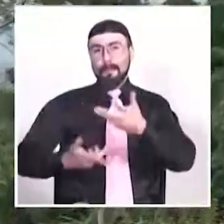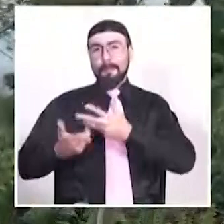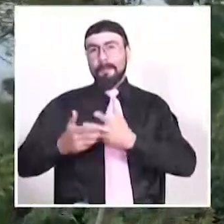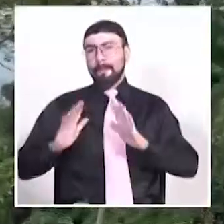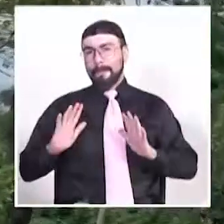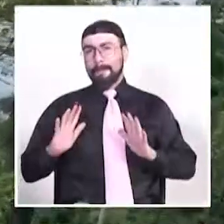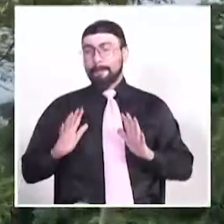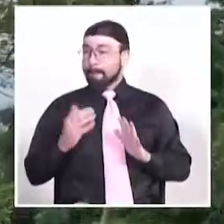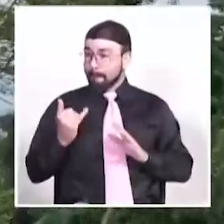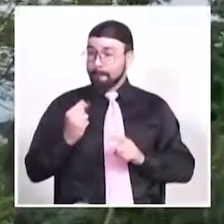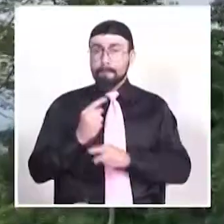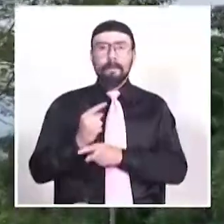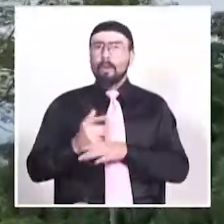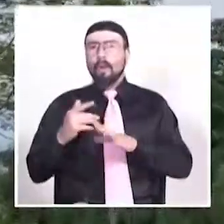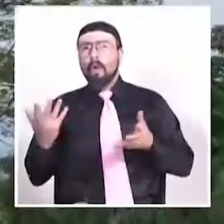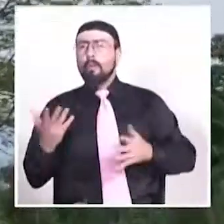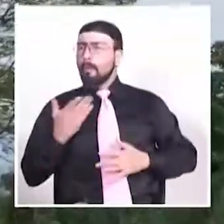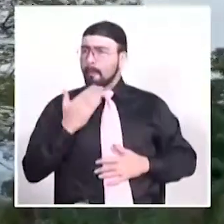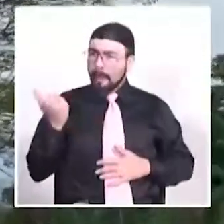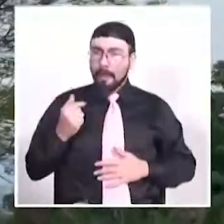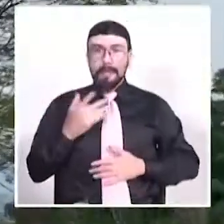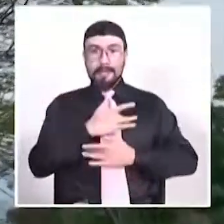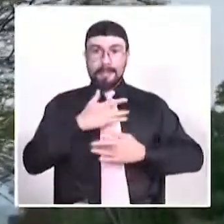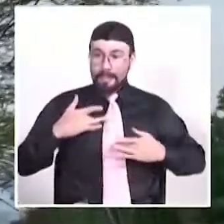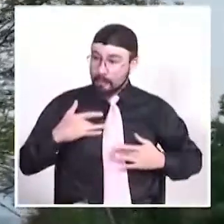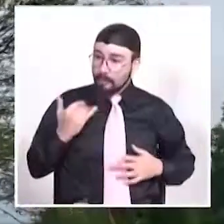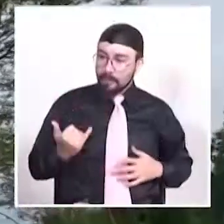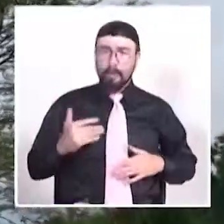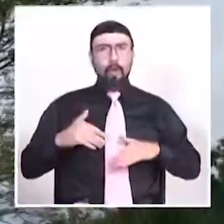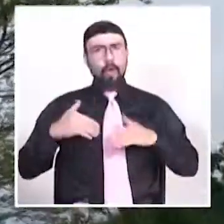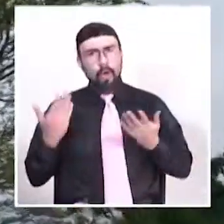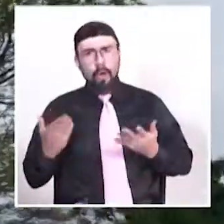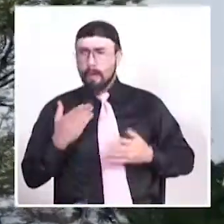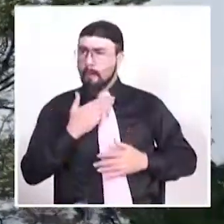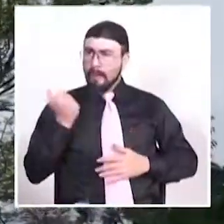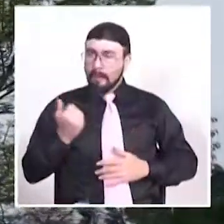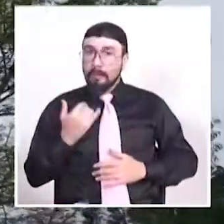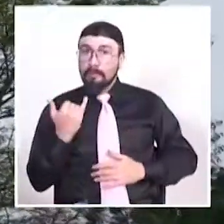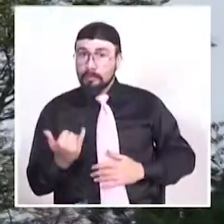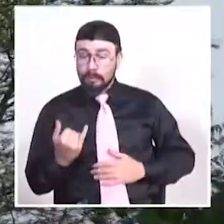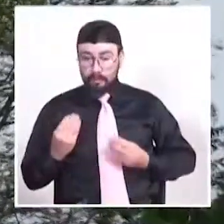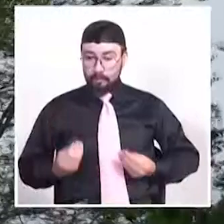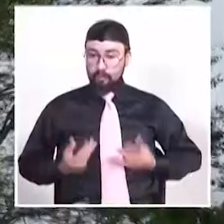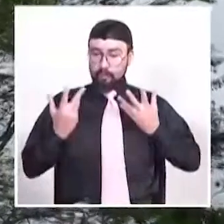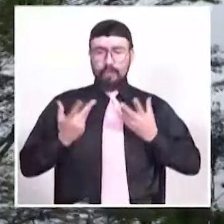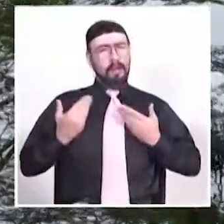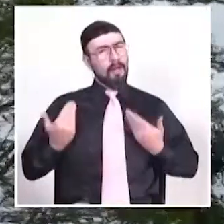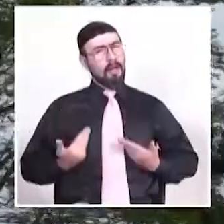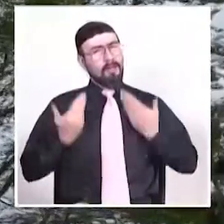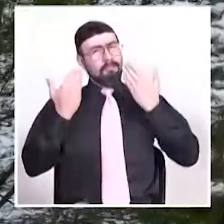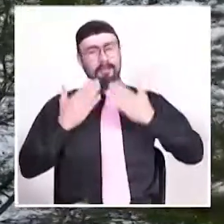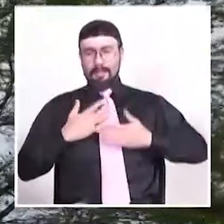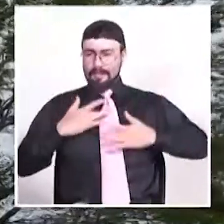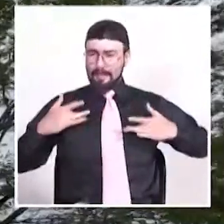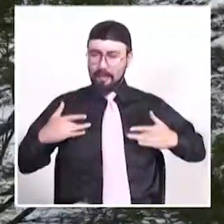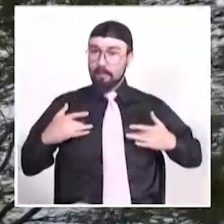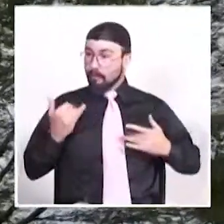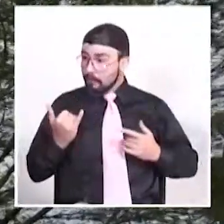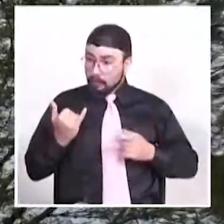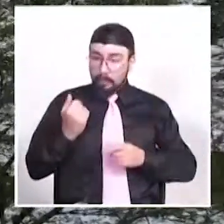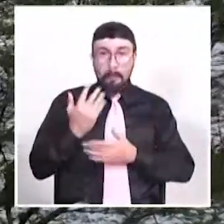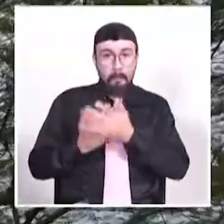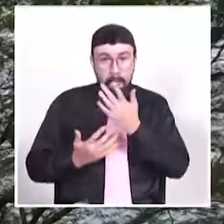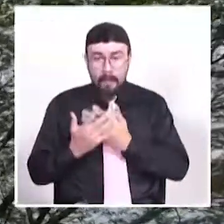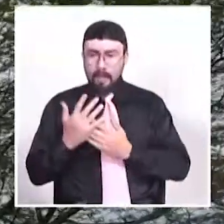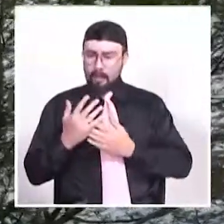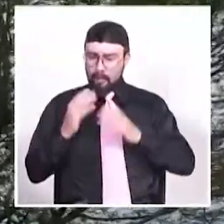a cómo mejorar nuestra salud, cómo alcanzar bienestar, cómo alcanzar también de la mano de lo físico, lo